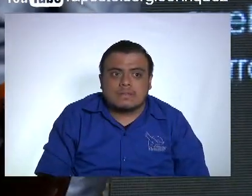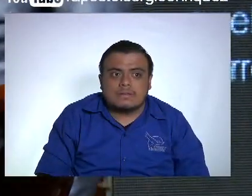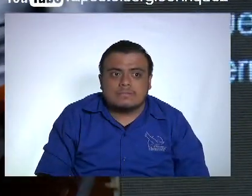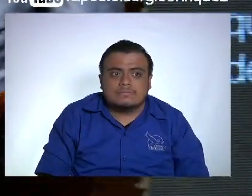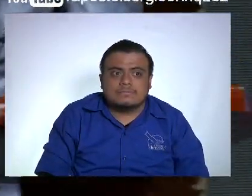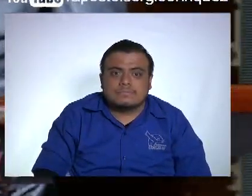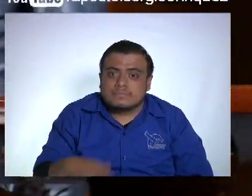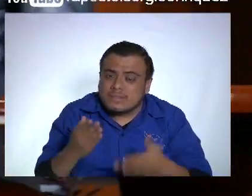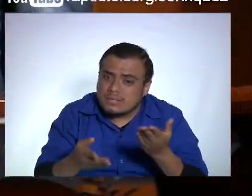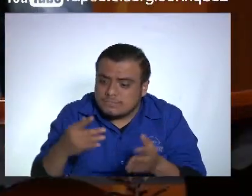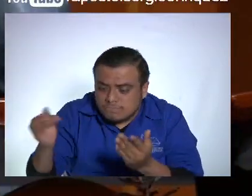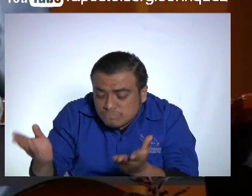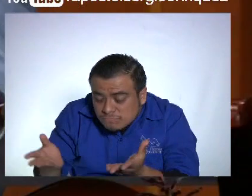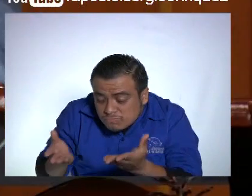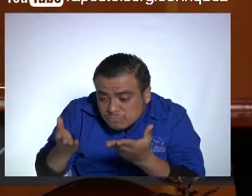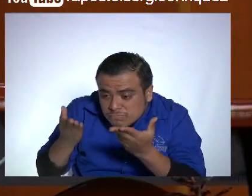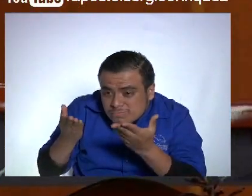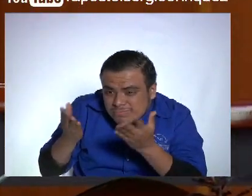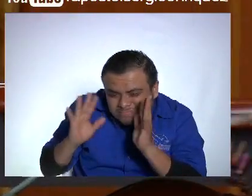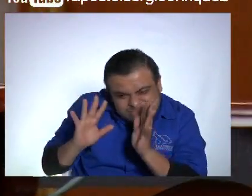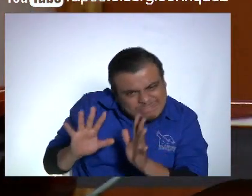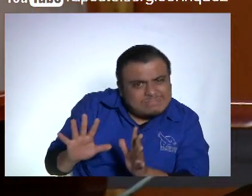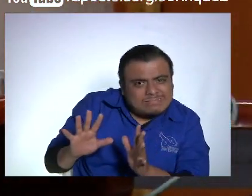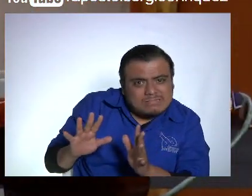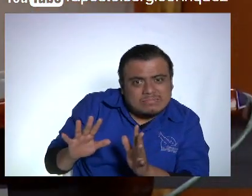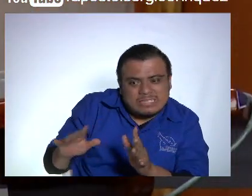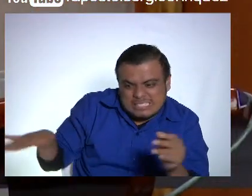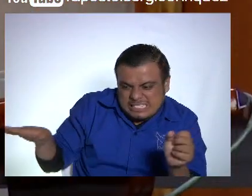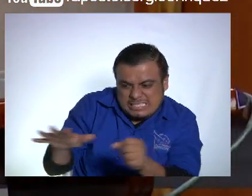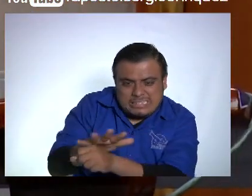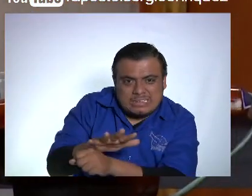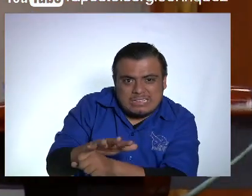Tal vez tu perfume se ha llenado de tu mal carácter.